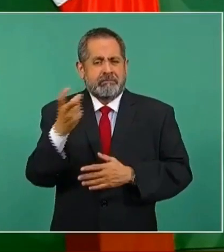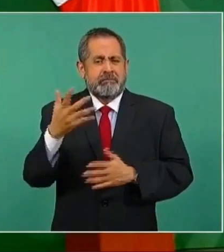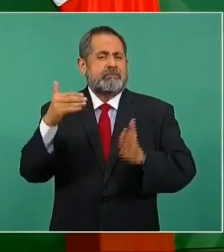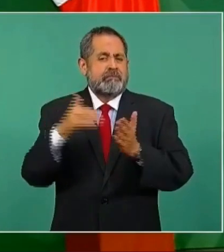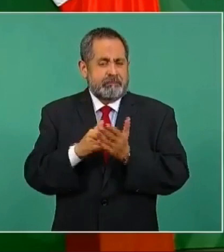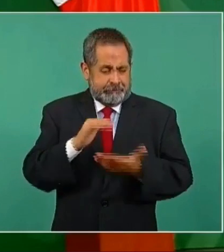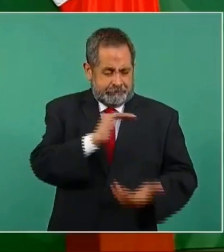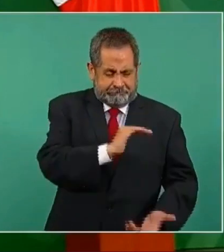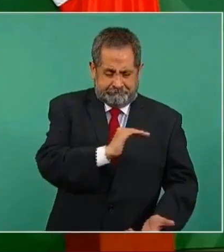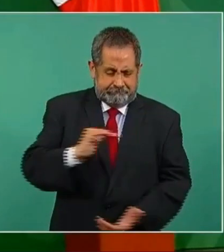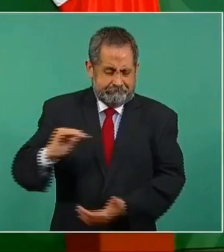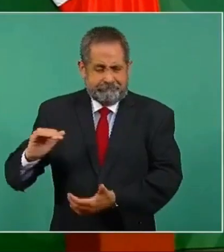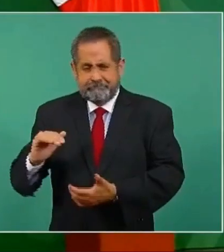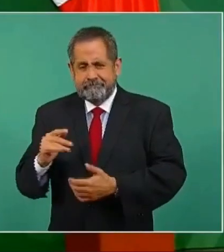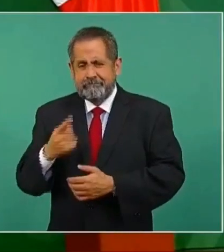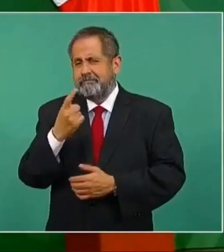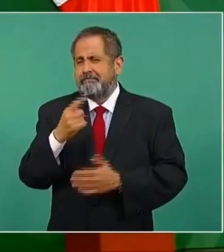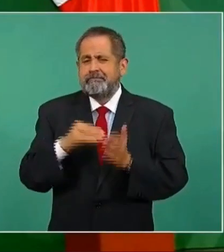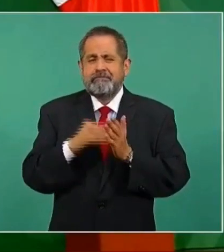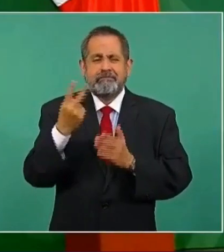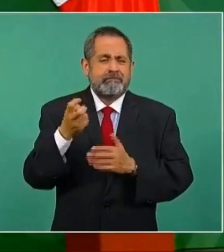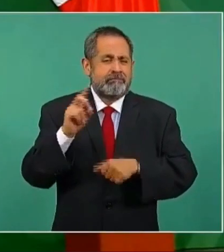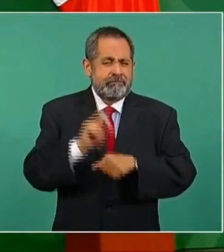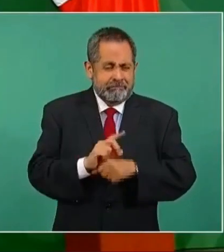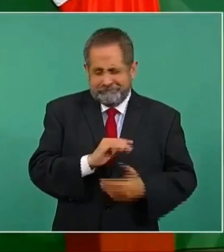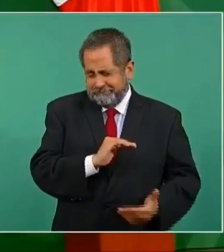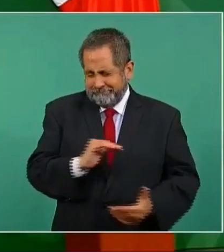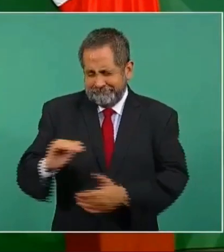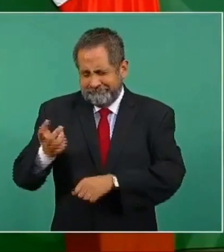1.250.000 barriles, 1.200.000 barriles diarios.